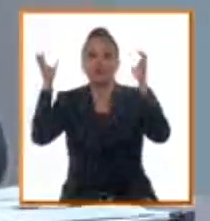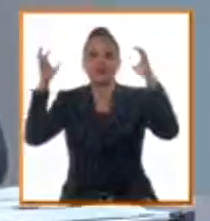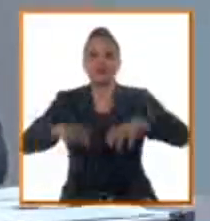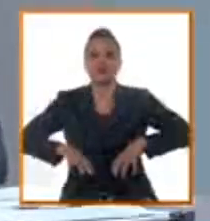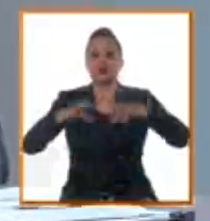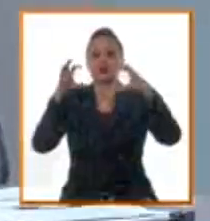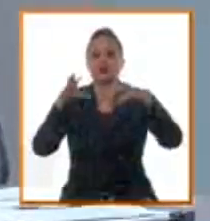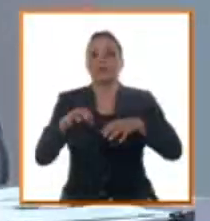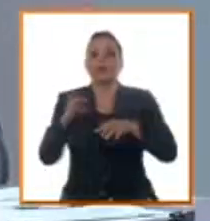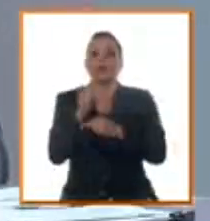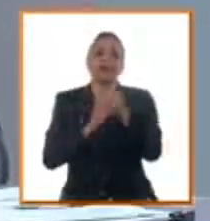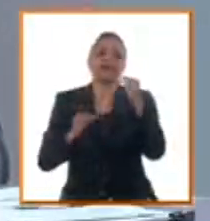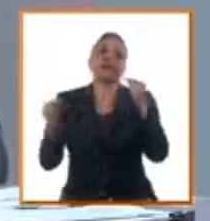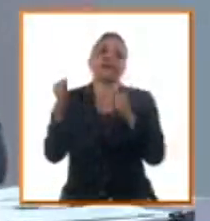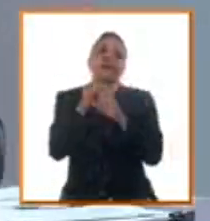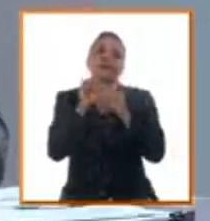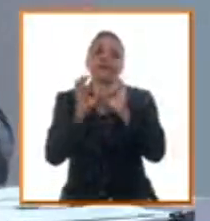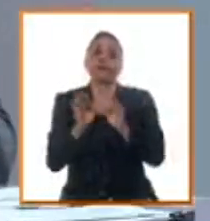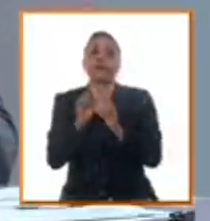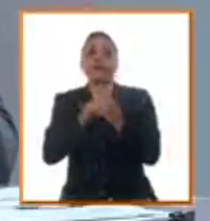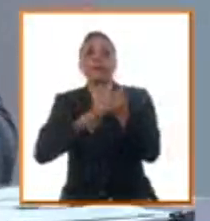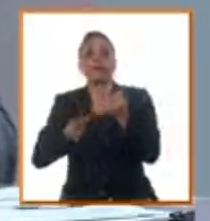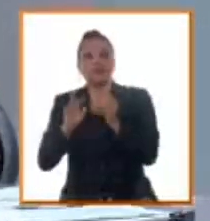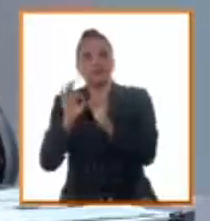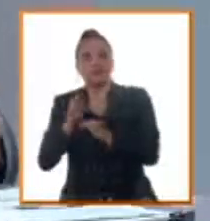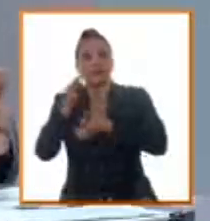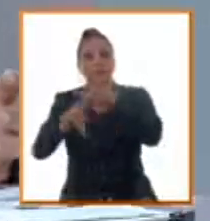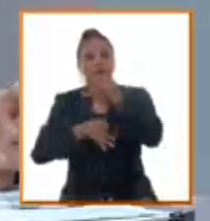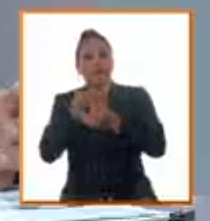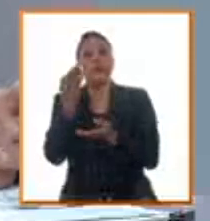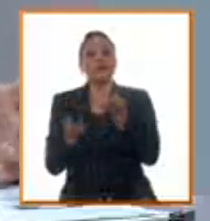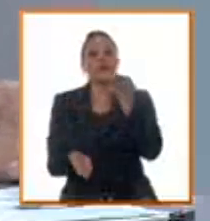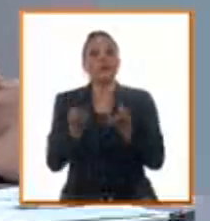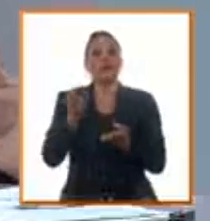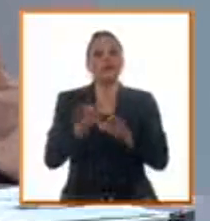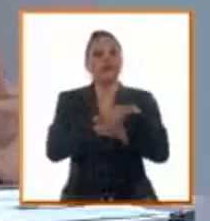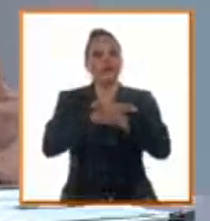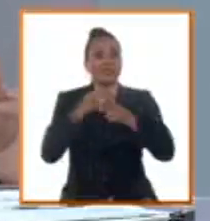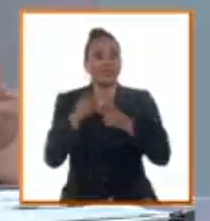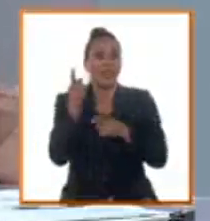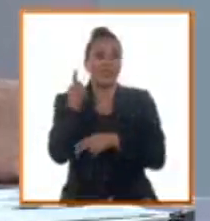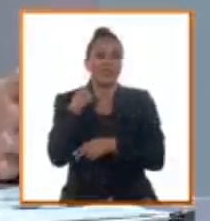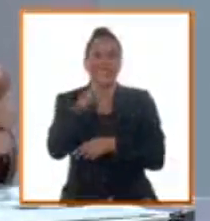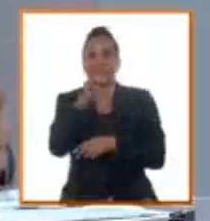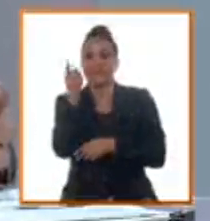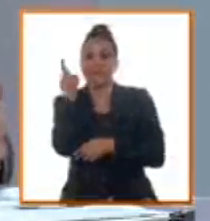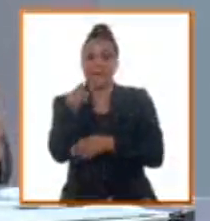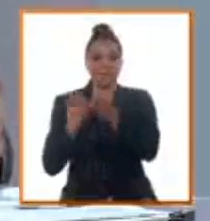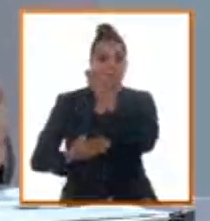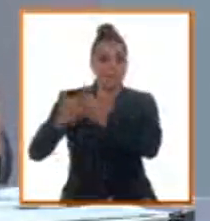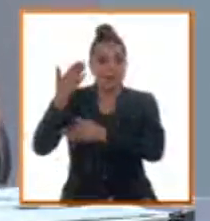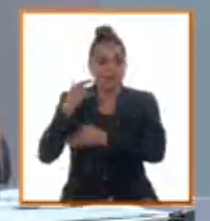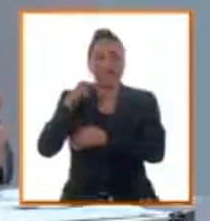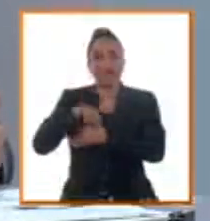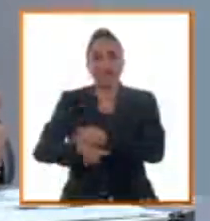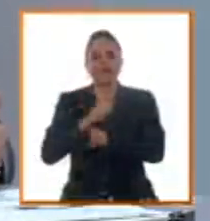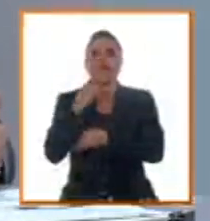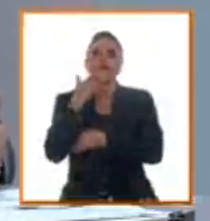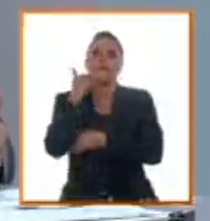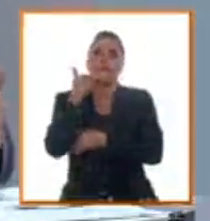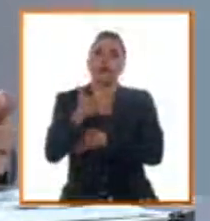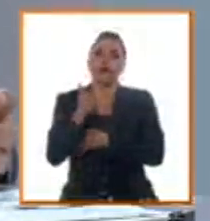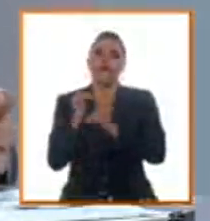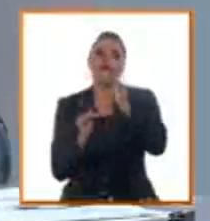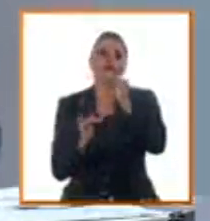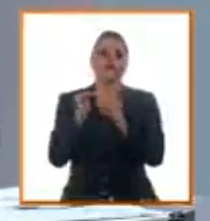lluvias excepcionales para este territorio que comparado con los récords históricos para los últimos 30 años, pues nos ubican exactamente